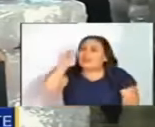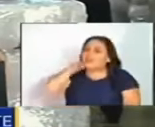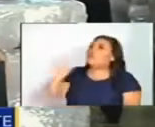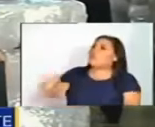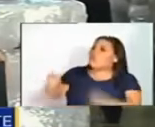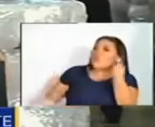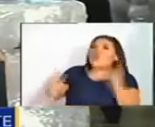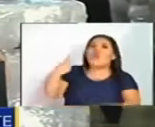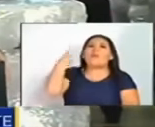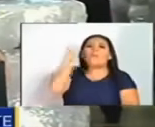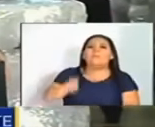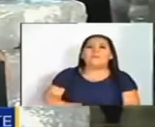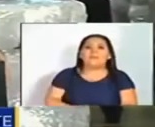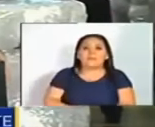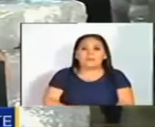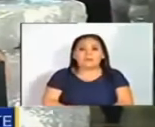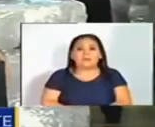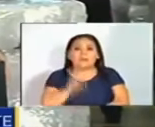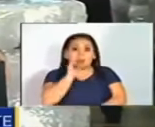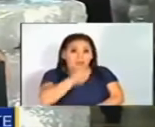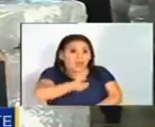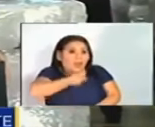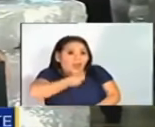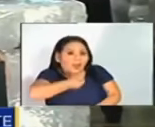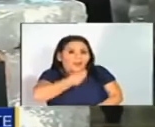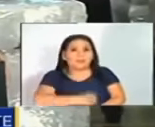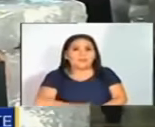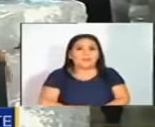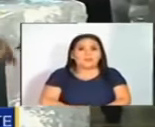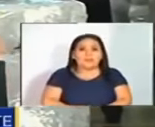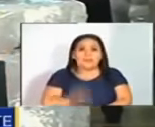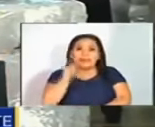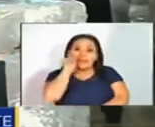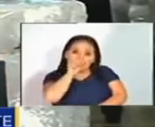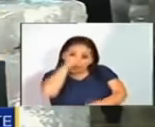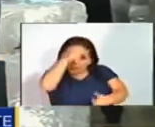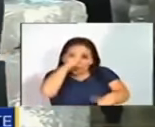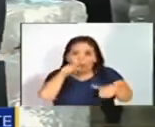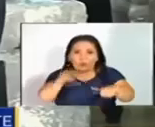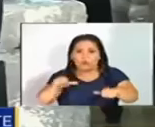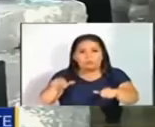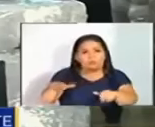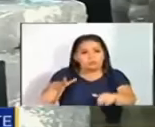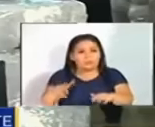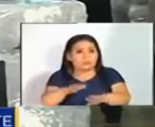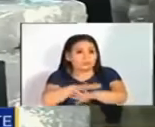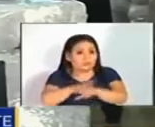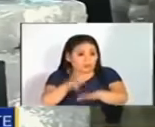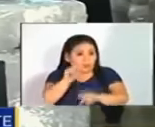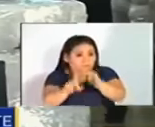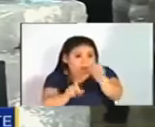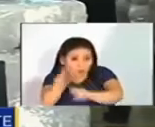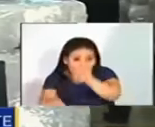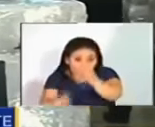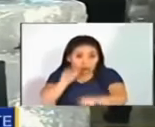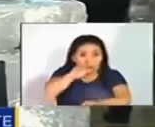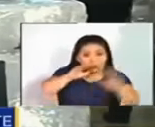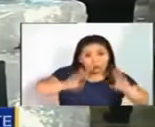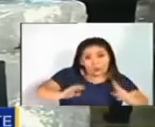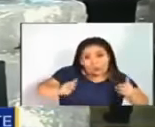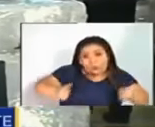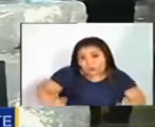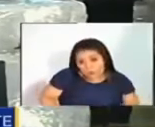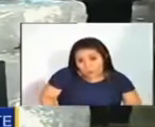El punto es que ese acuerdo medio es una... Este acuerdo medio que usted menciona hoy es una concesión de su gobierno